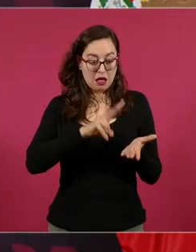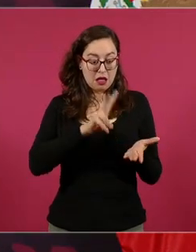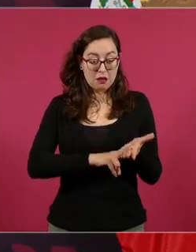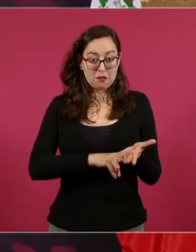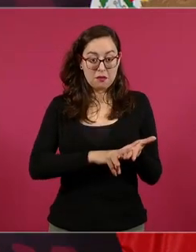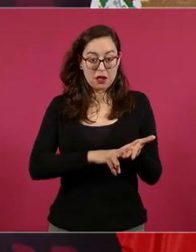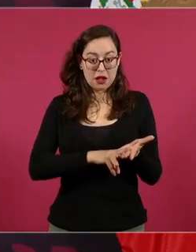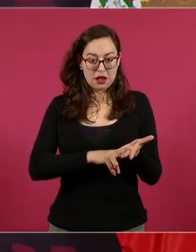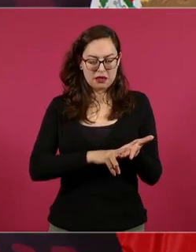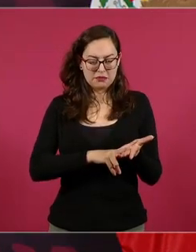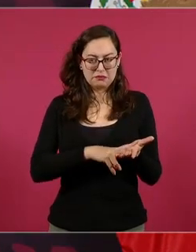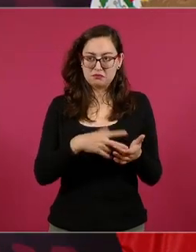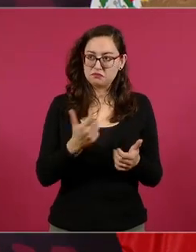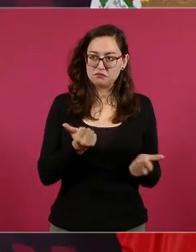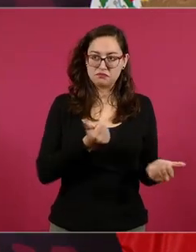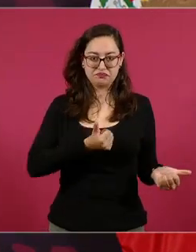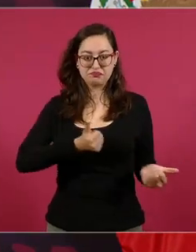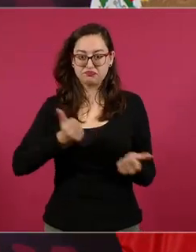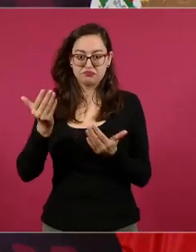se revisó.